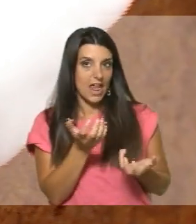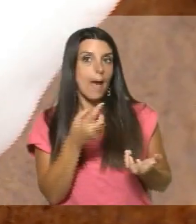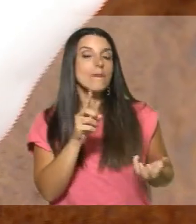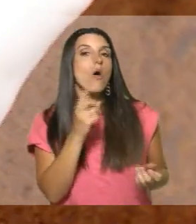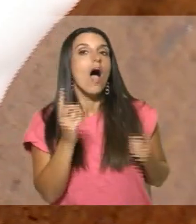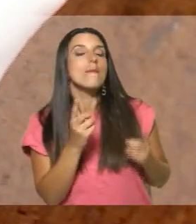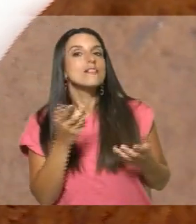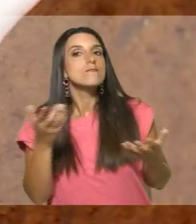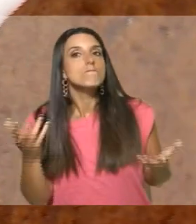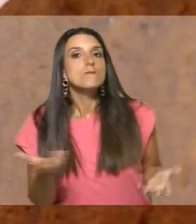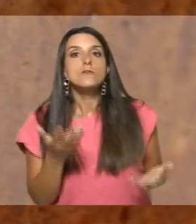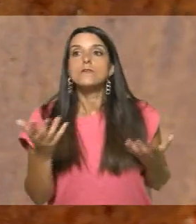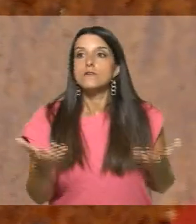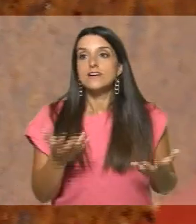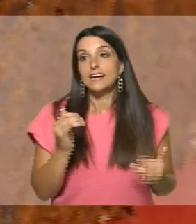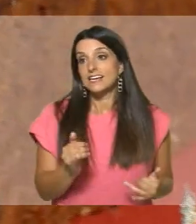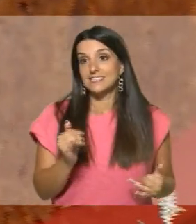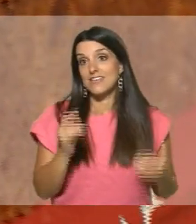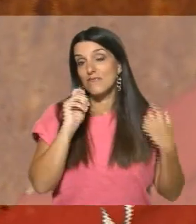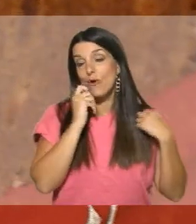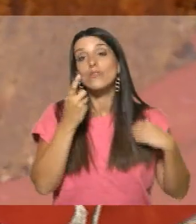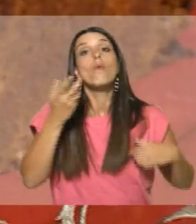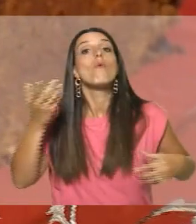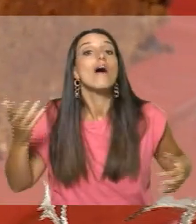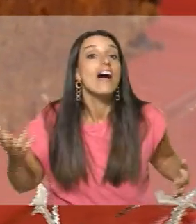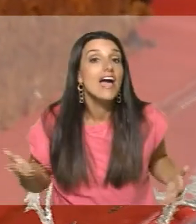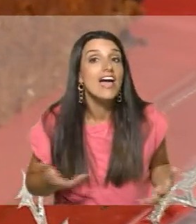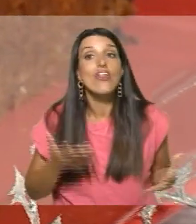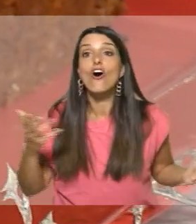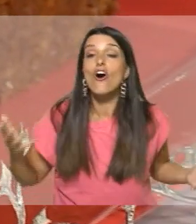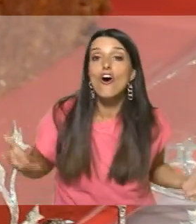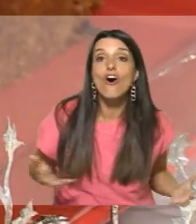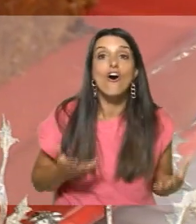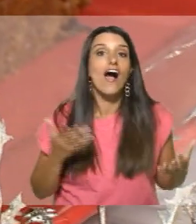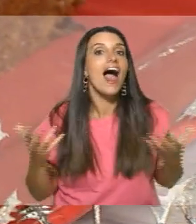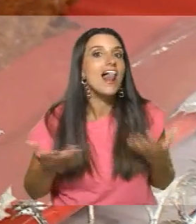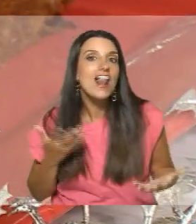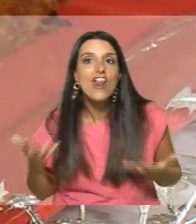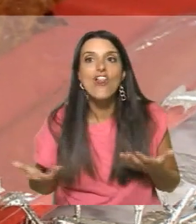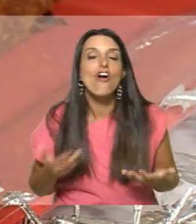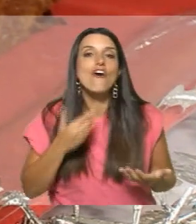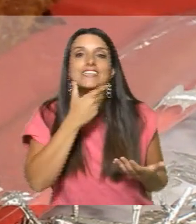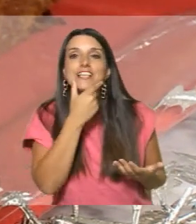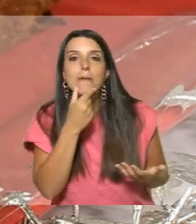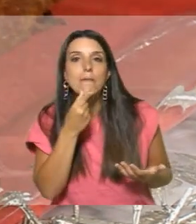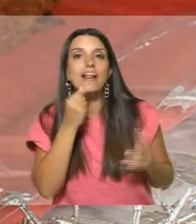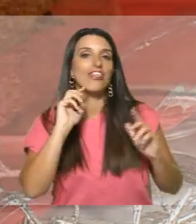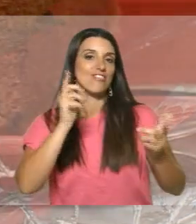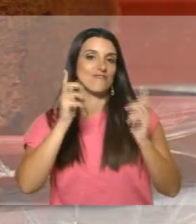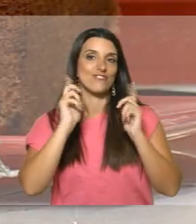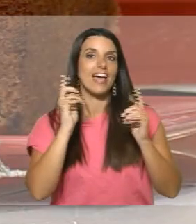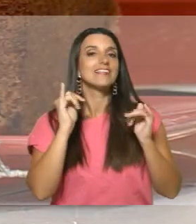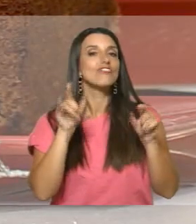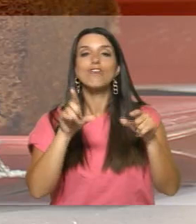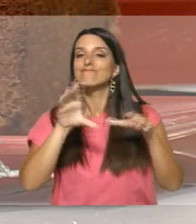veces recae en pocas de personas. ¿Cae y está pocos? Bueno, bueno, sacarse un poco el peso, decir, hagamos algo que nos quede más simple para poder disfrutar. Estoy